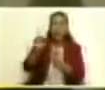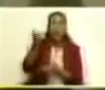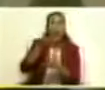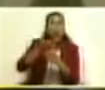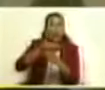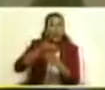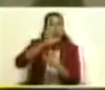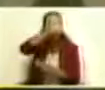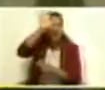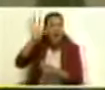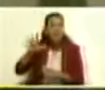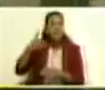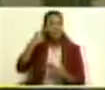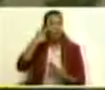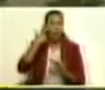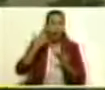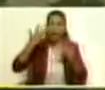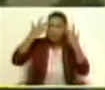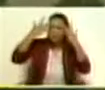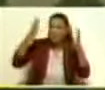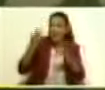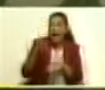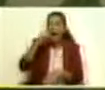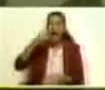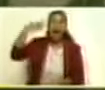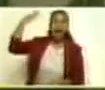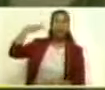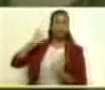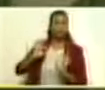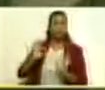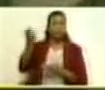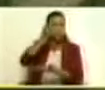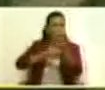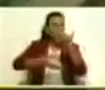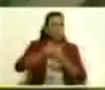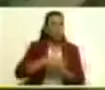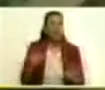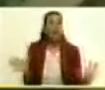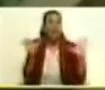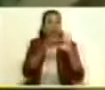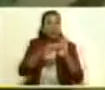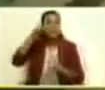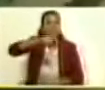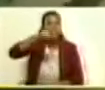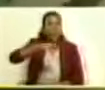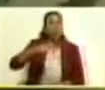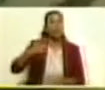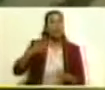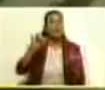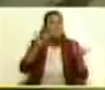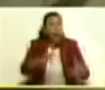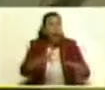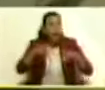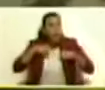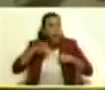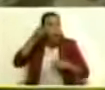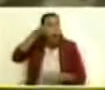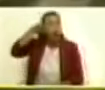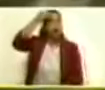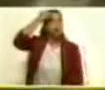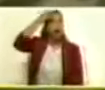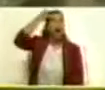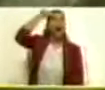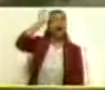colaboración entre países multilaterales, así como establecer la alianza necesaria para la apropiación de